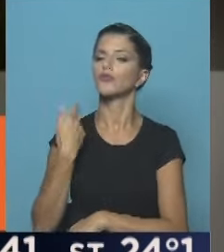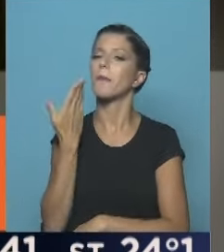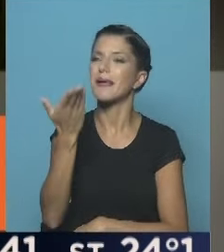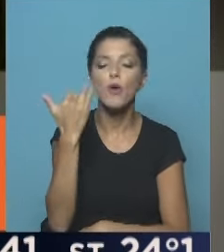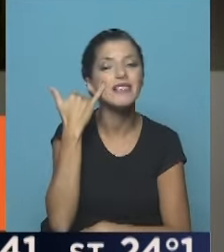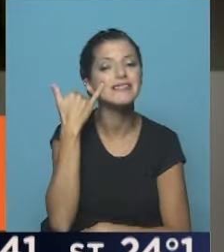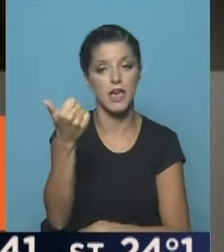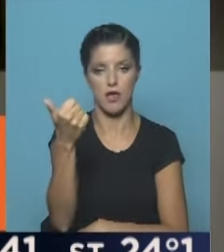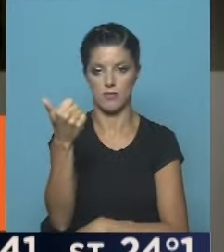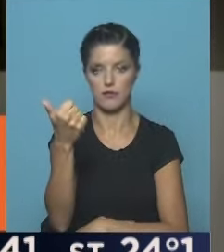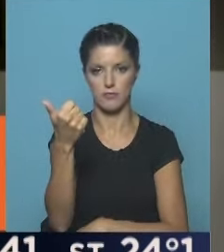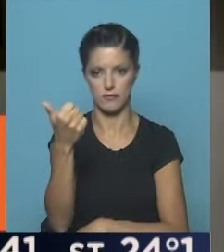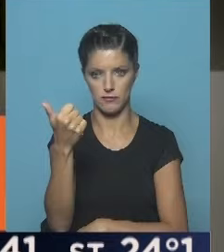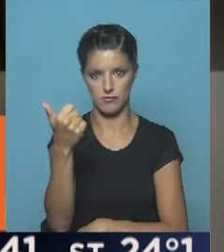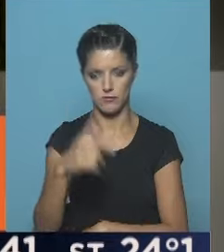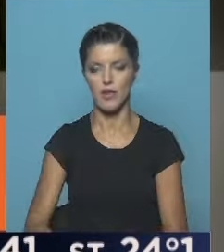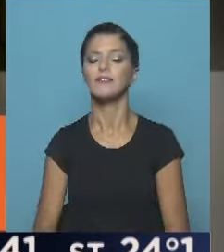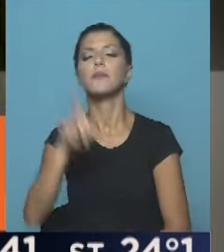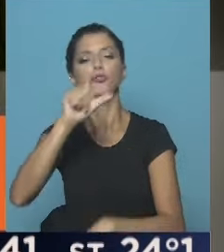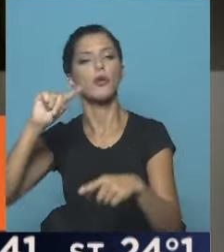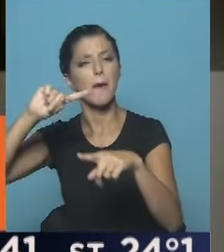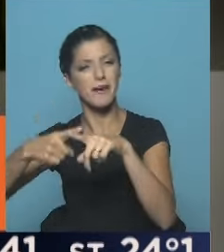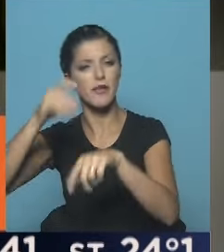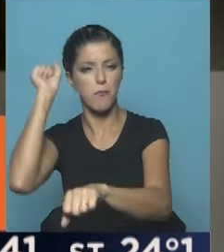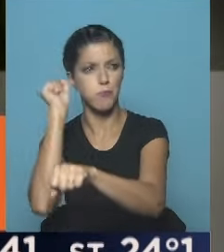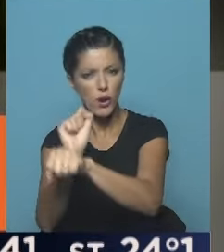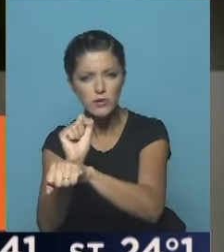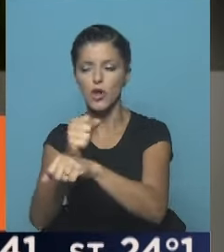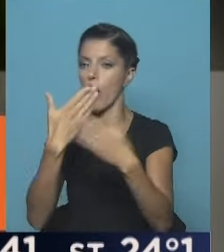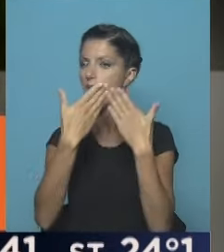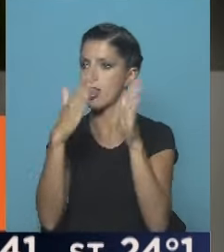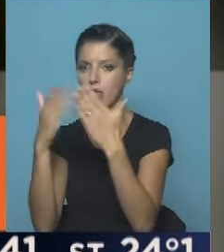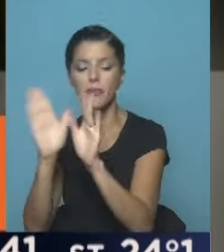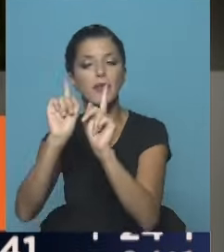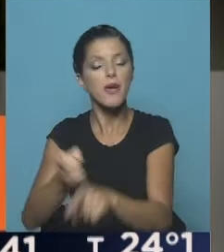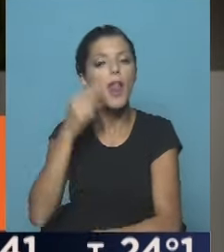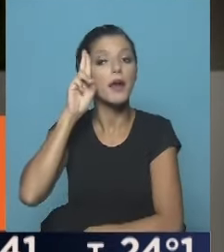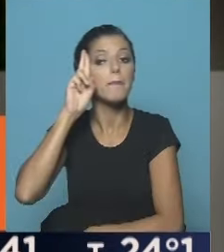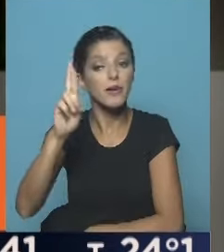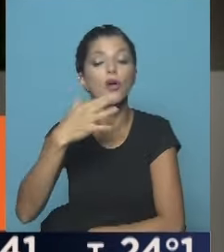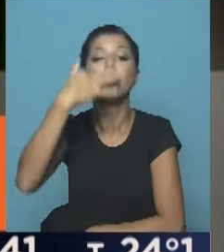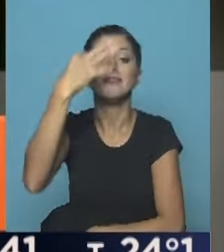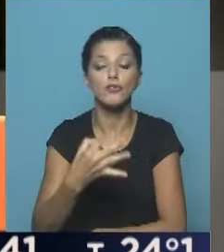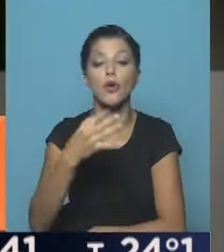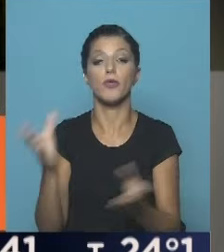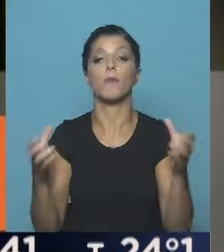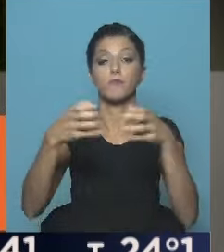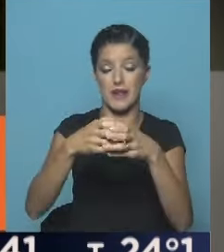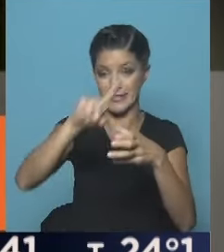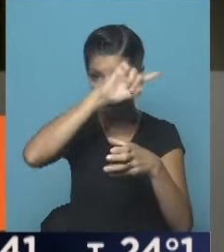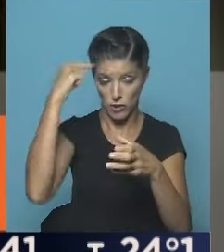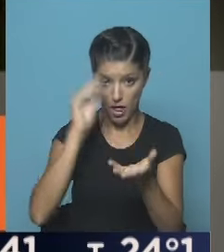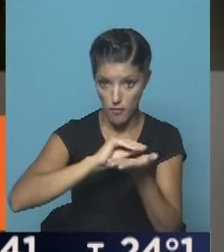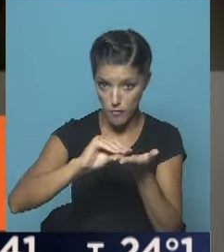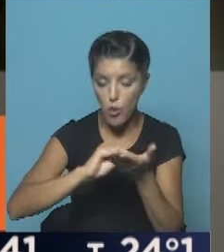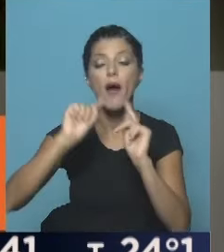y prioritaria de la liberación de los presos políticos, el respeto a la legitimidad de las decisiones de la Asamblea Nacional, la